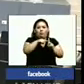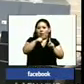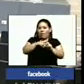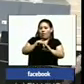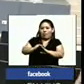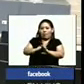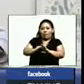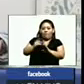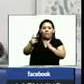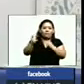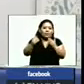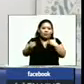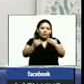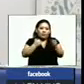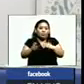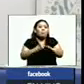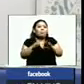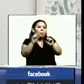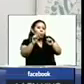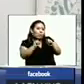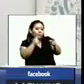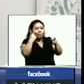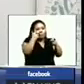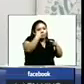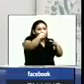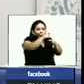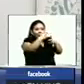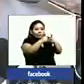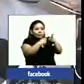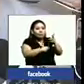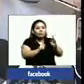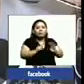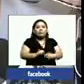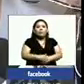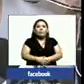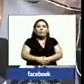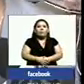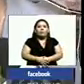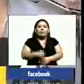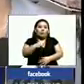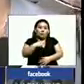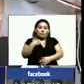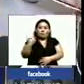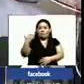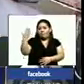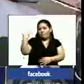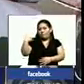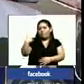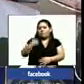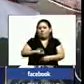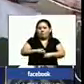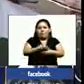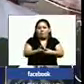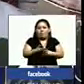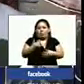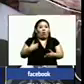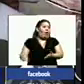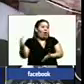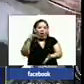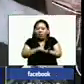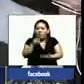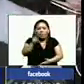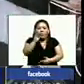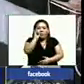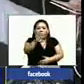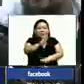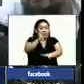evita explicar y que podrían restarle a su candidatura. Como yo ya lo he manifestado y también ya no voy a repetir lo que